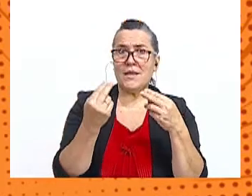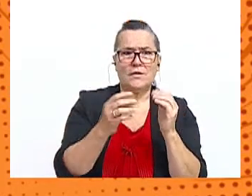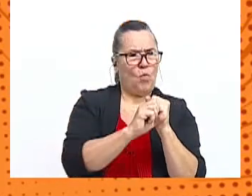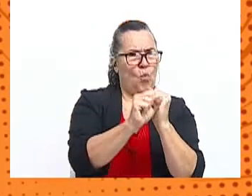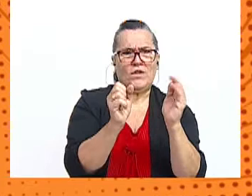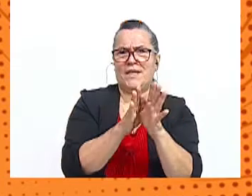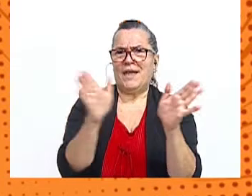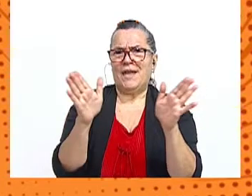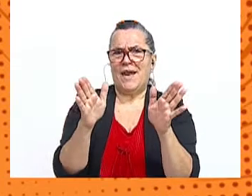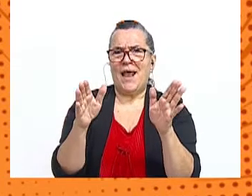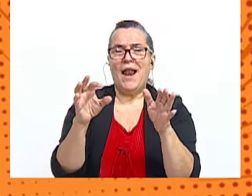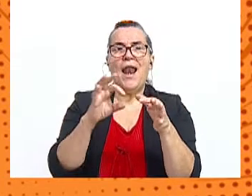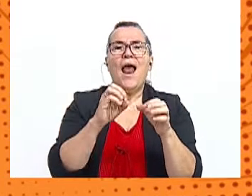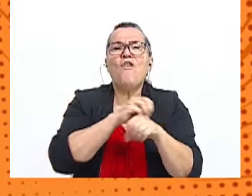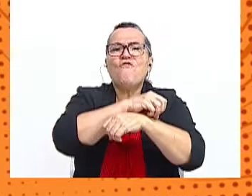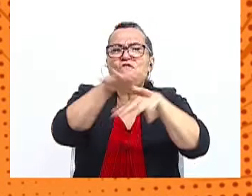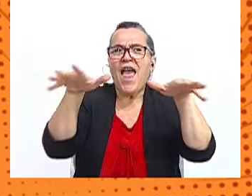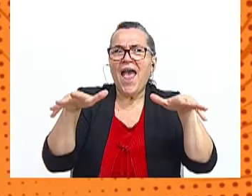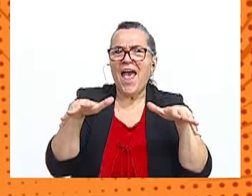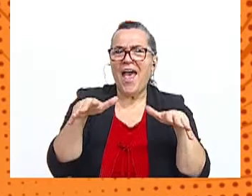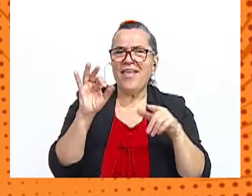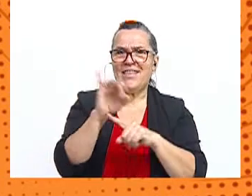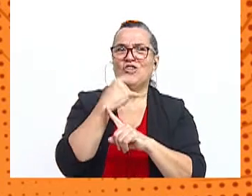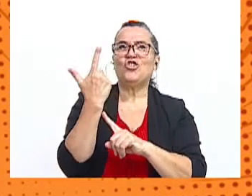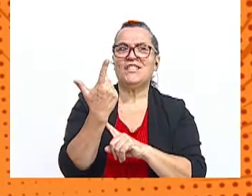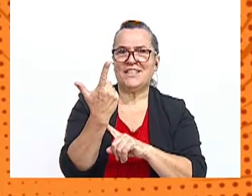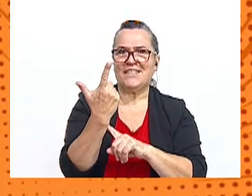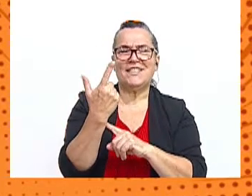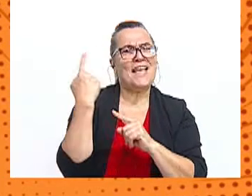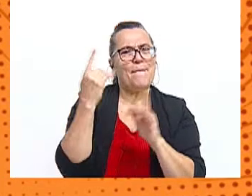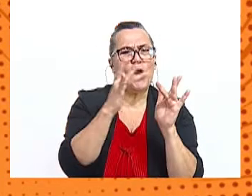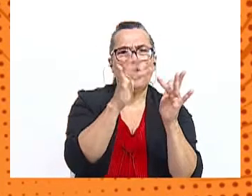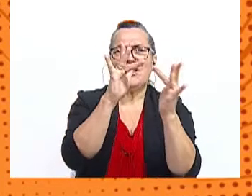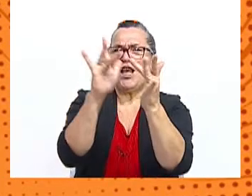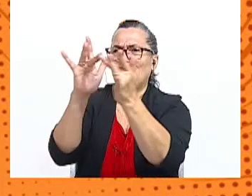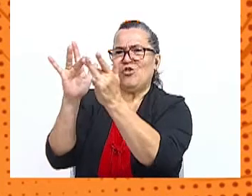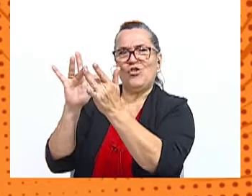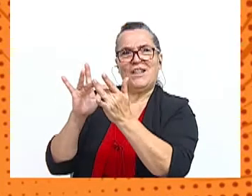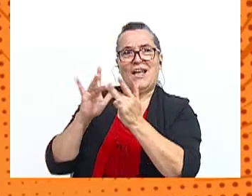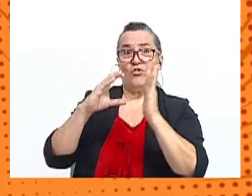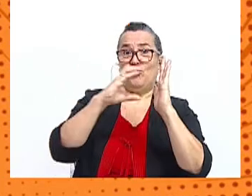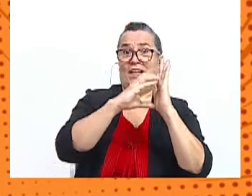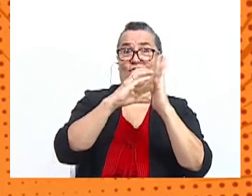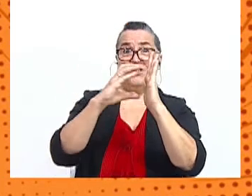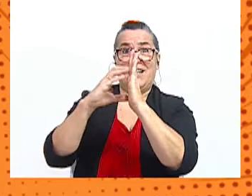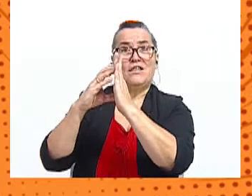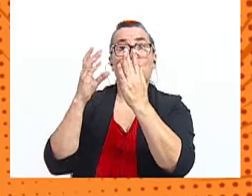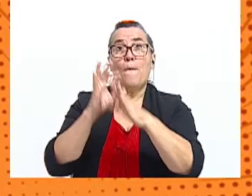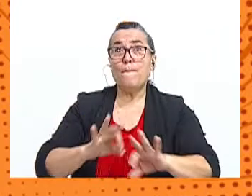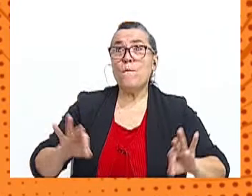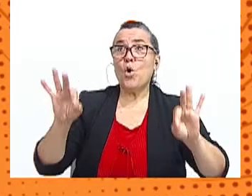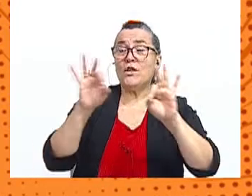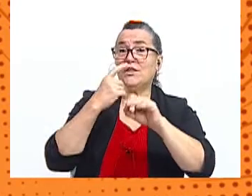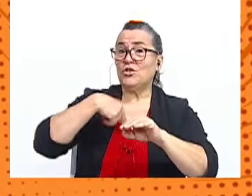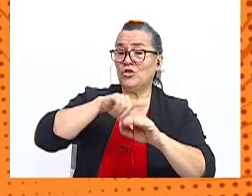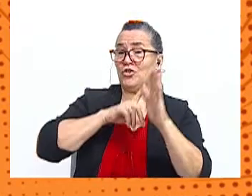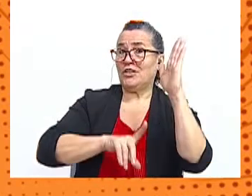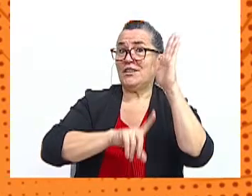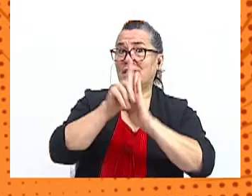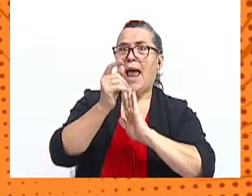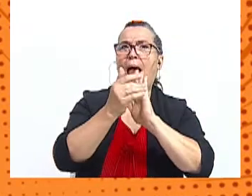decir, siempre estamos en contacto con textos. Por eso es muy importante que nosotros desarrollemos